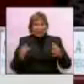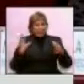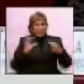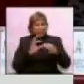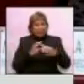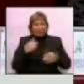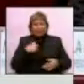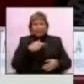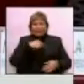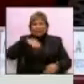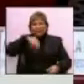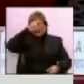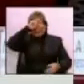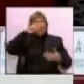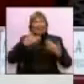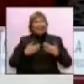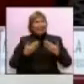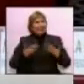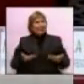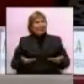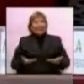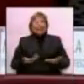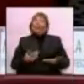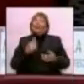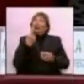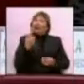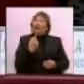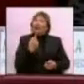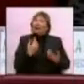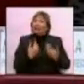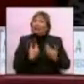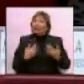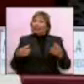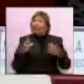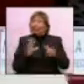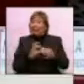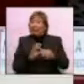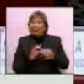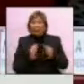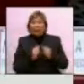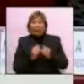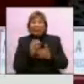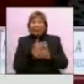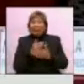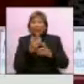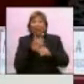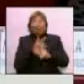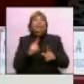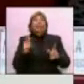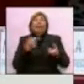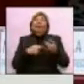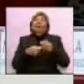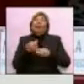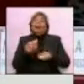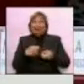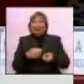que nuestros países llevan. No solamente el tema relacionado a los tratados de libre comercio, tenemos lo